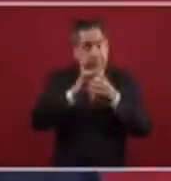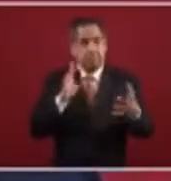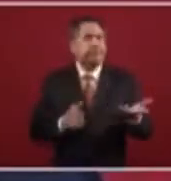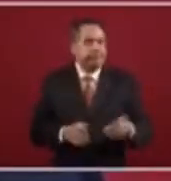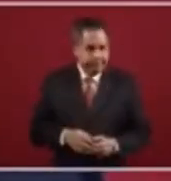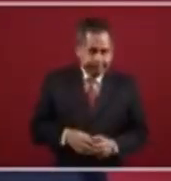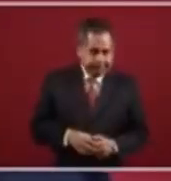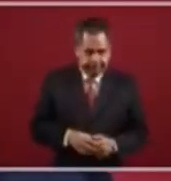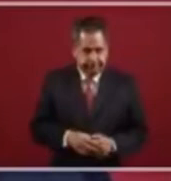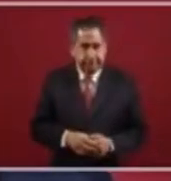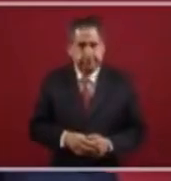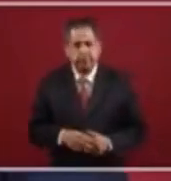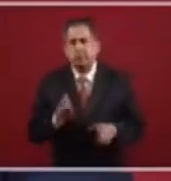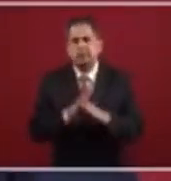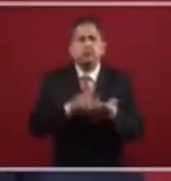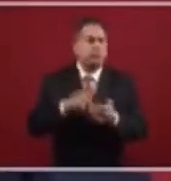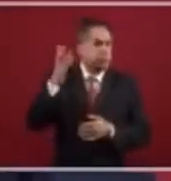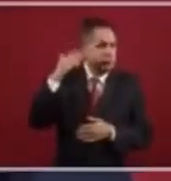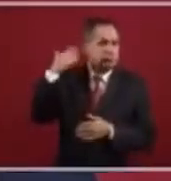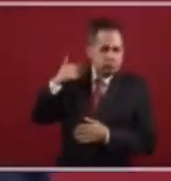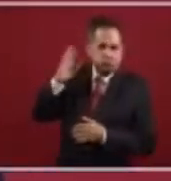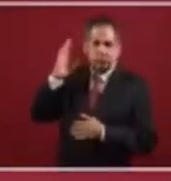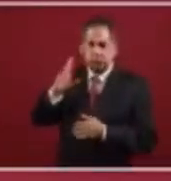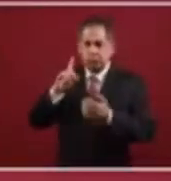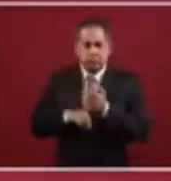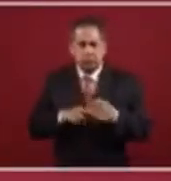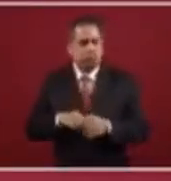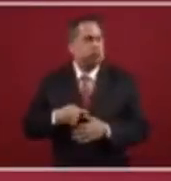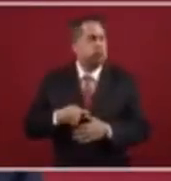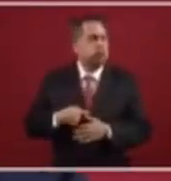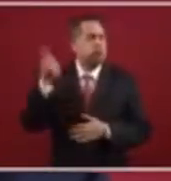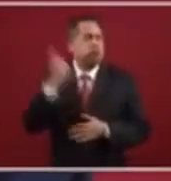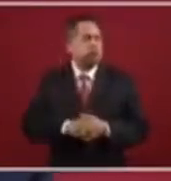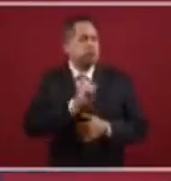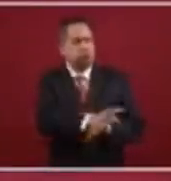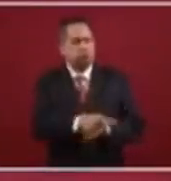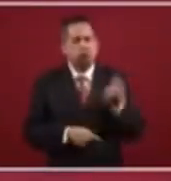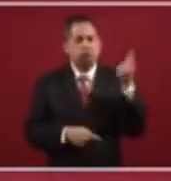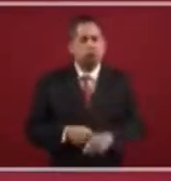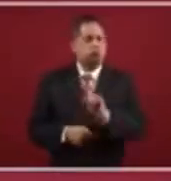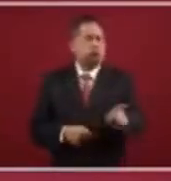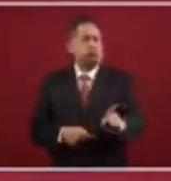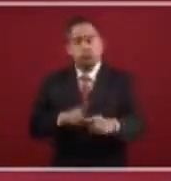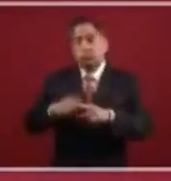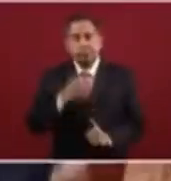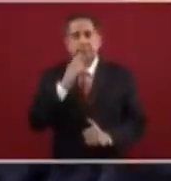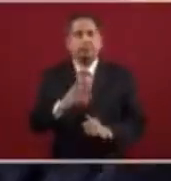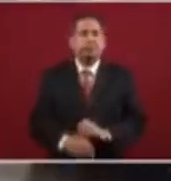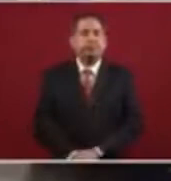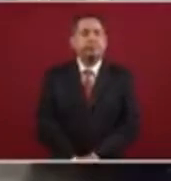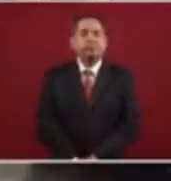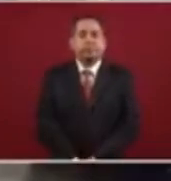hicimos. ¿Cómo era antes? Era dedazo. Lo que diga mi dedito. El presidente.